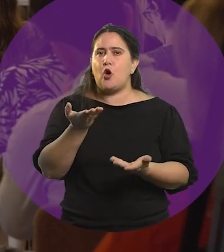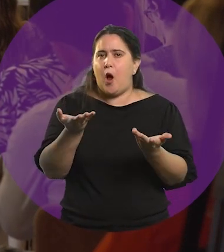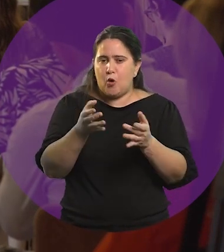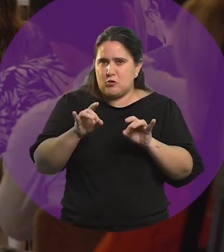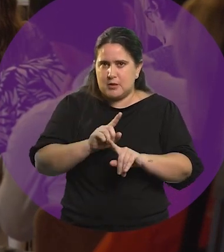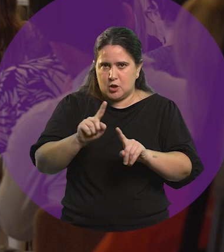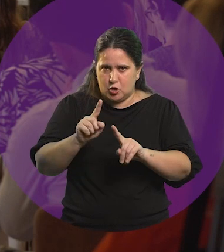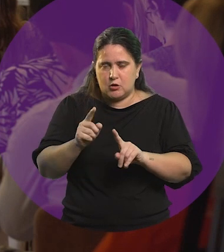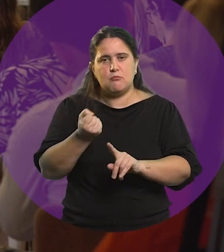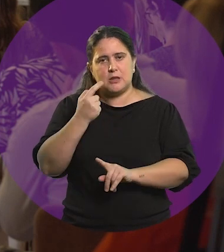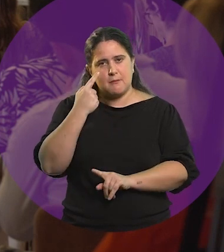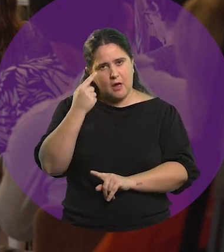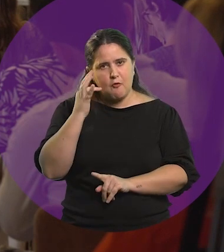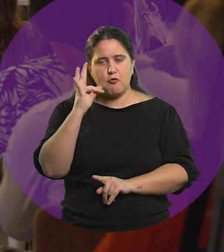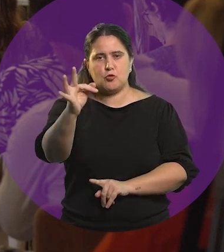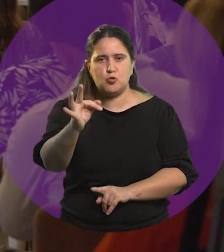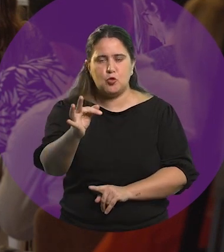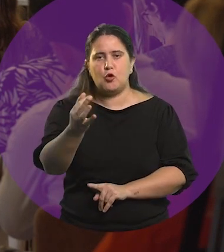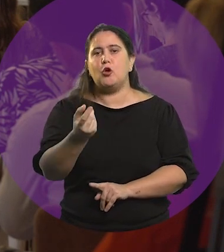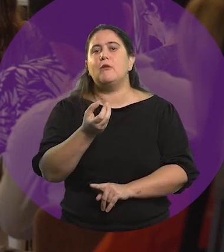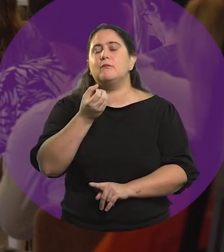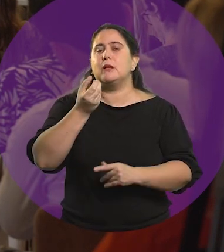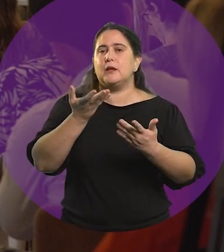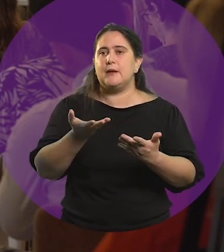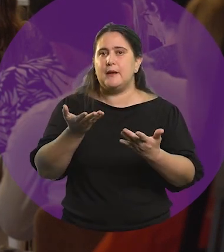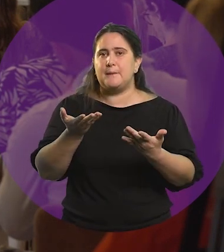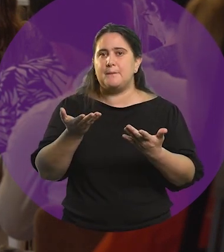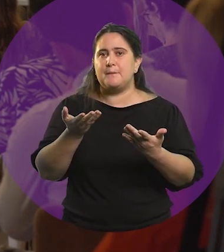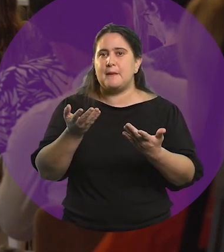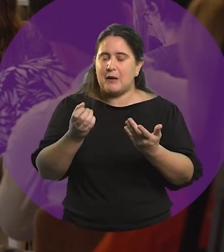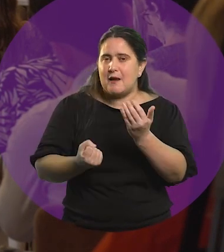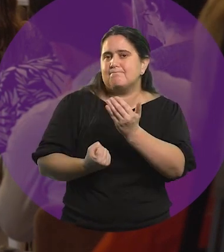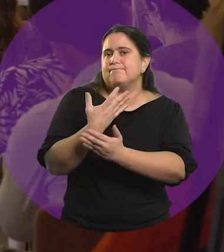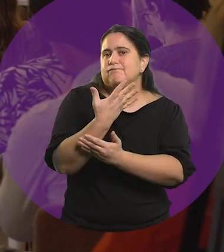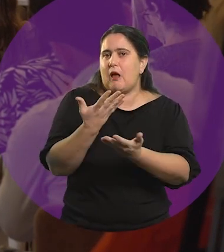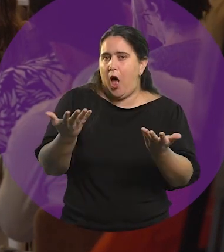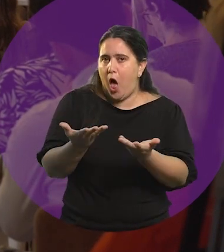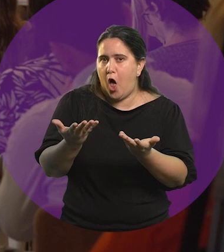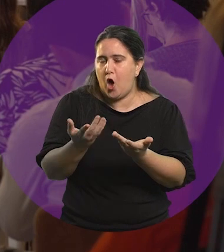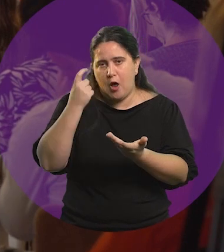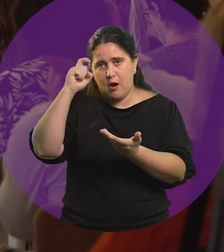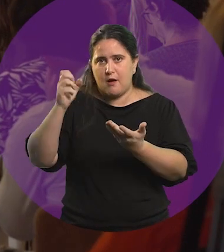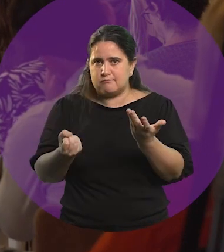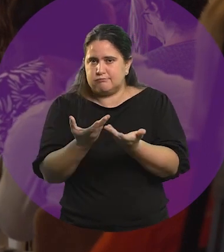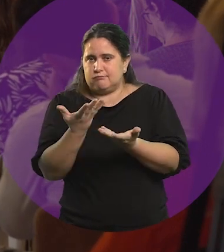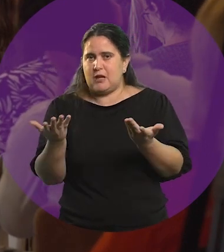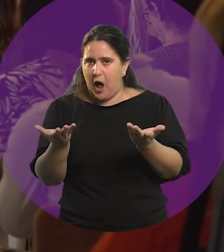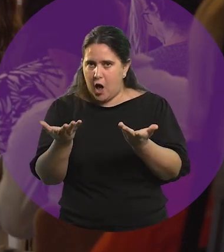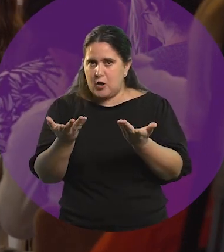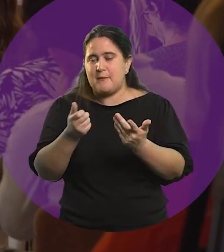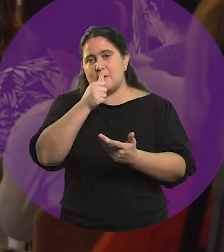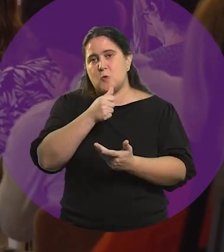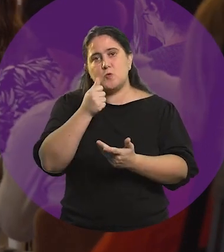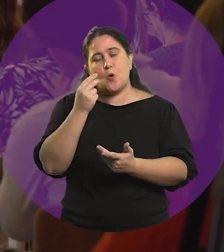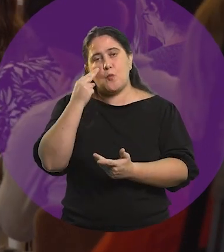la realidad de hoy, creo que es importante, y cómo relacionarlo con la innovación y con poner ese talento al servicio de la